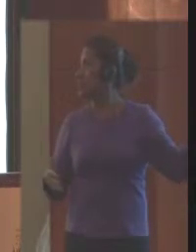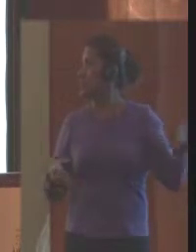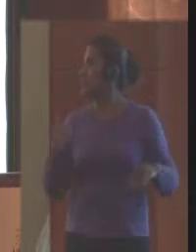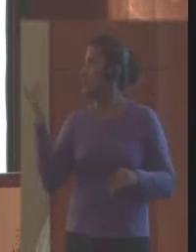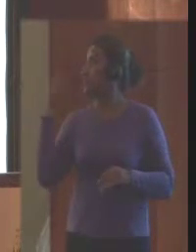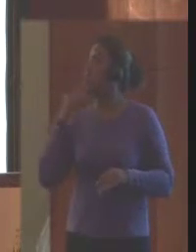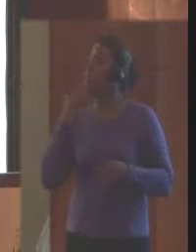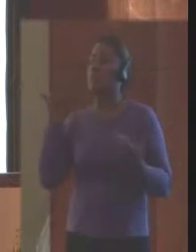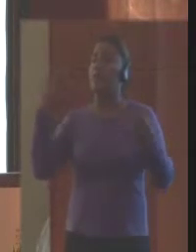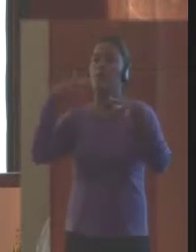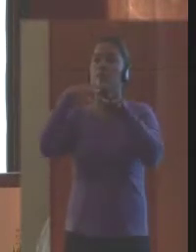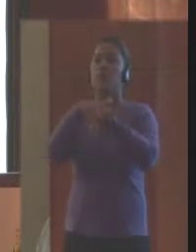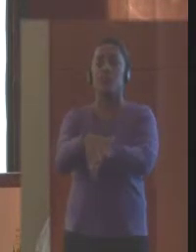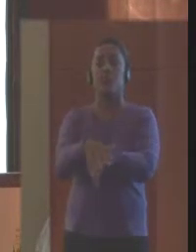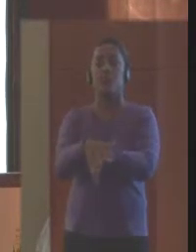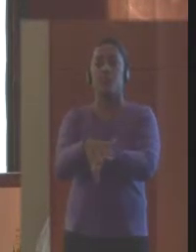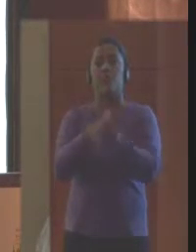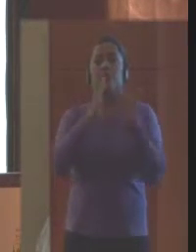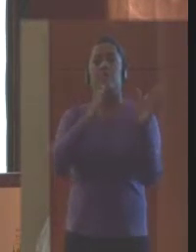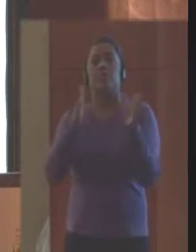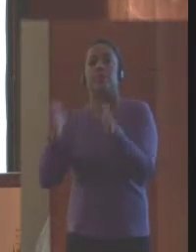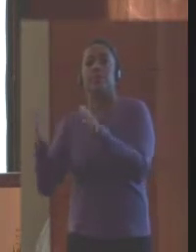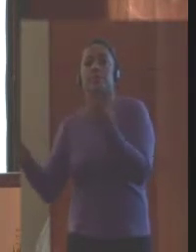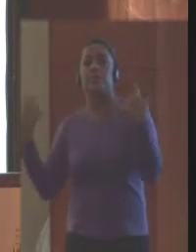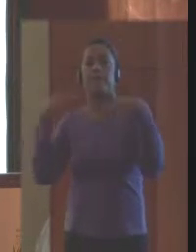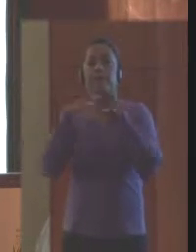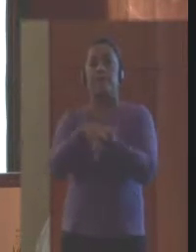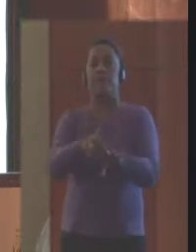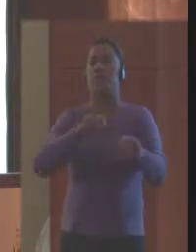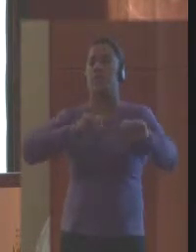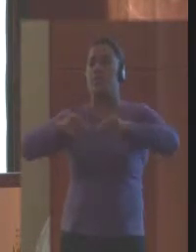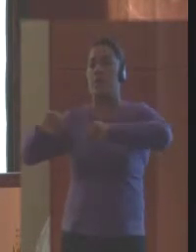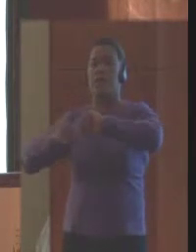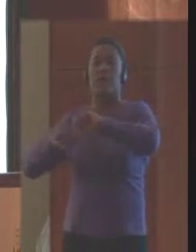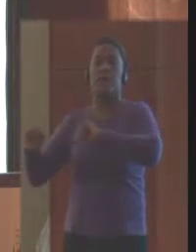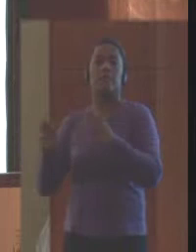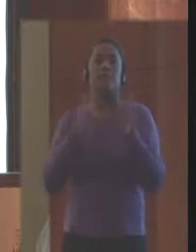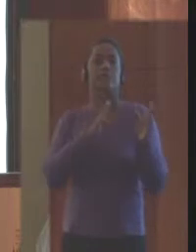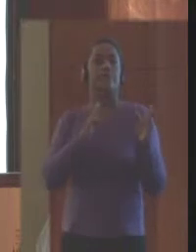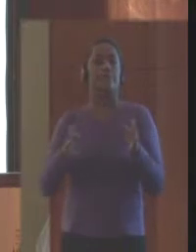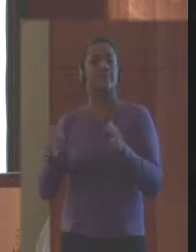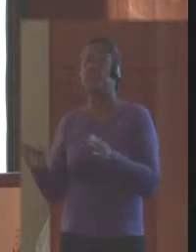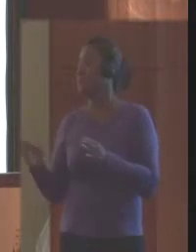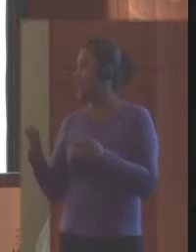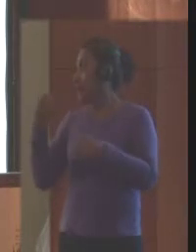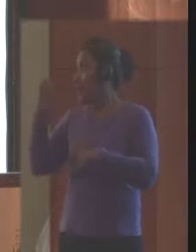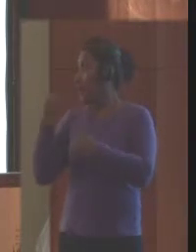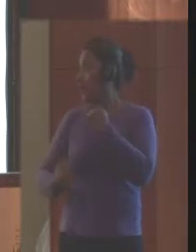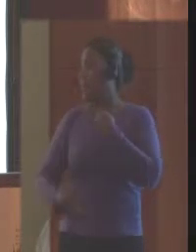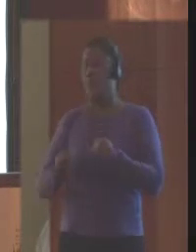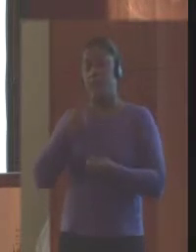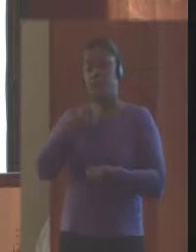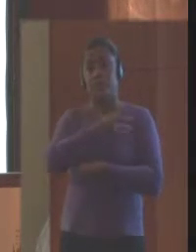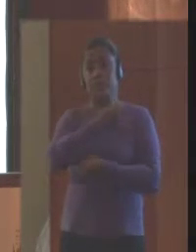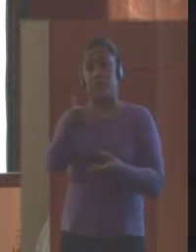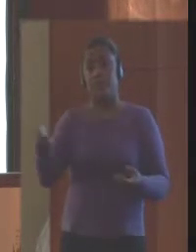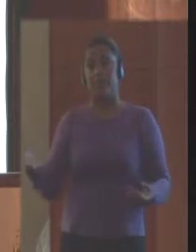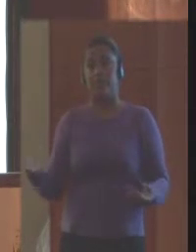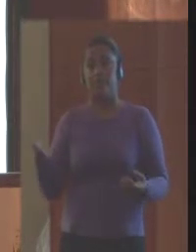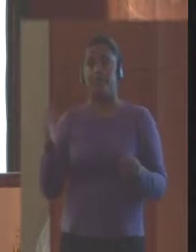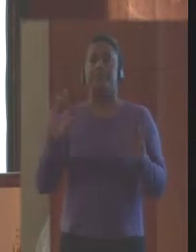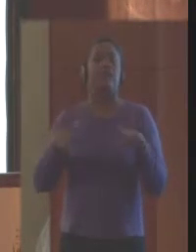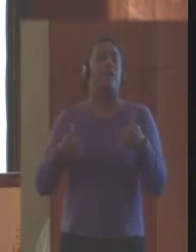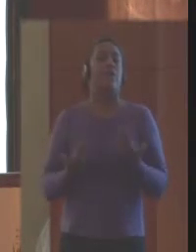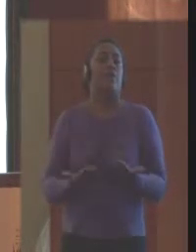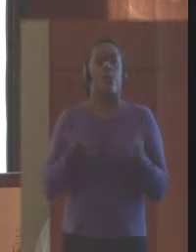esa integración, de cómo hacer el sistema integrado de gestión en procesos, en la cual hablamos siempre de los tres procesos de la